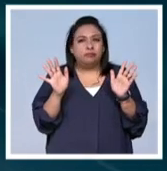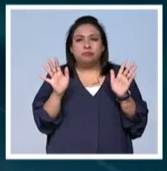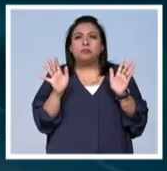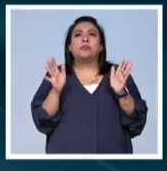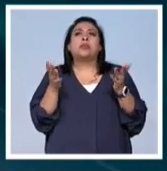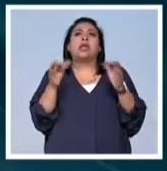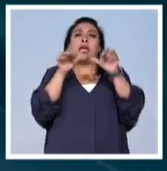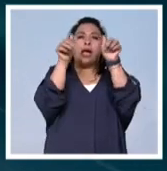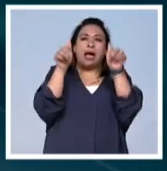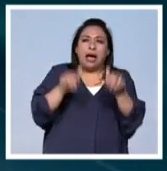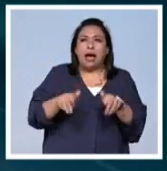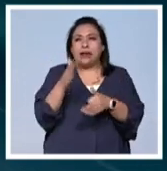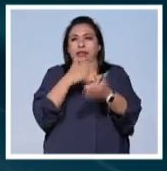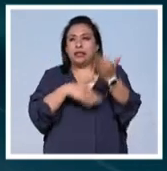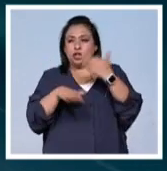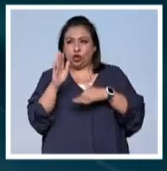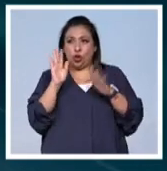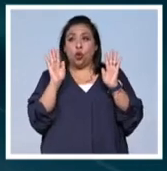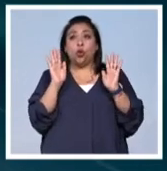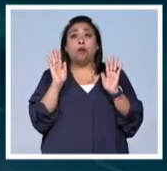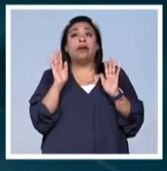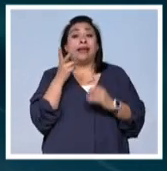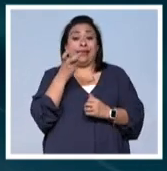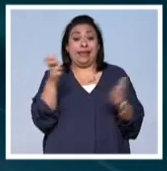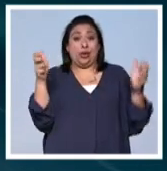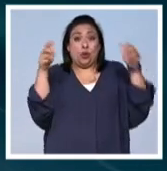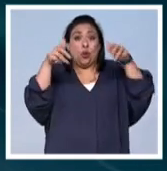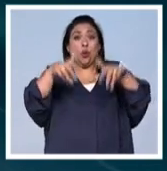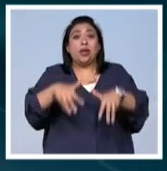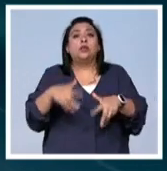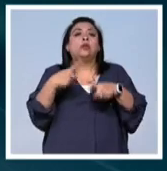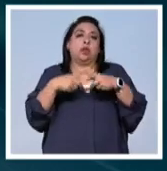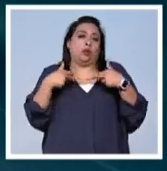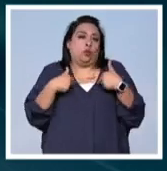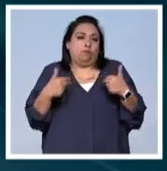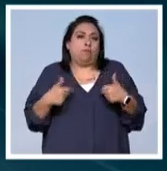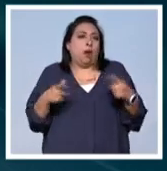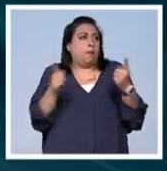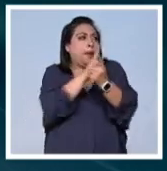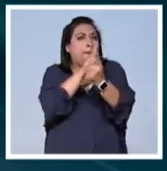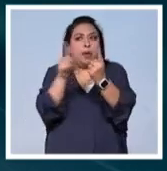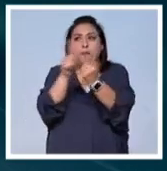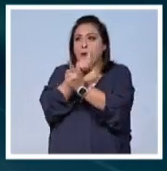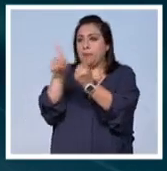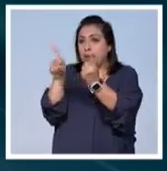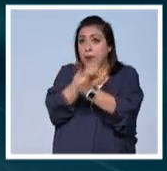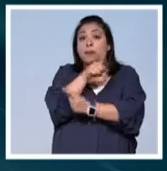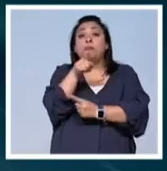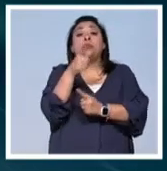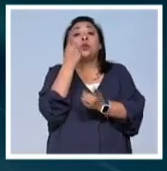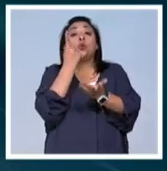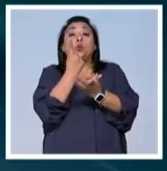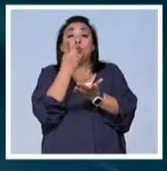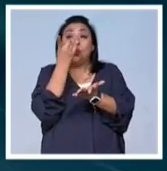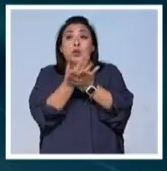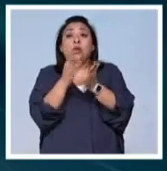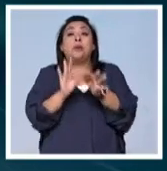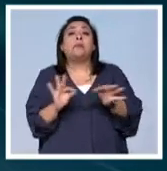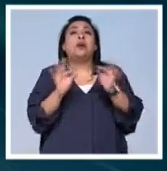del arte y de todo y digo es un encuentro de seres humanos la única línea que esté